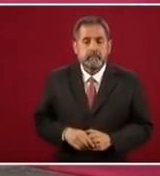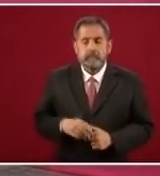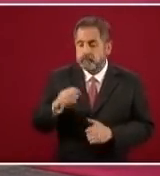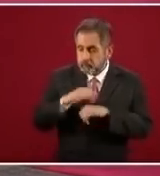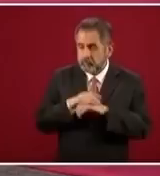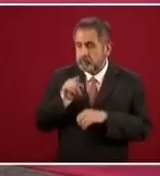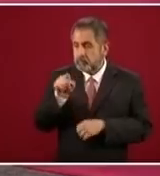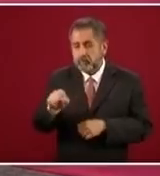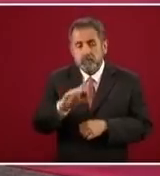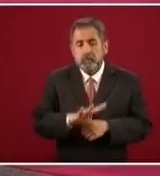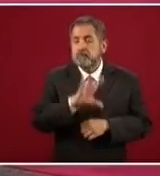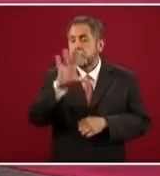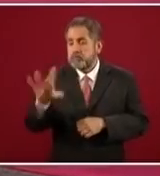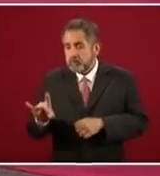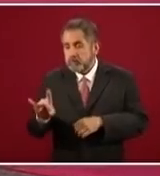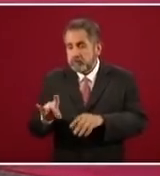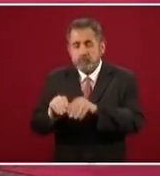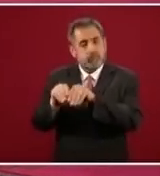transmítanle